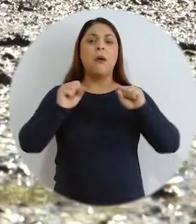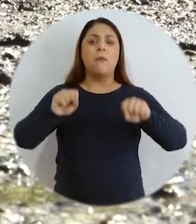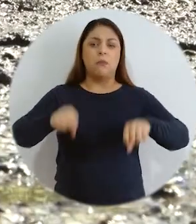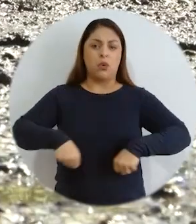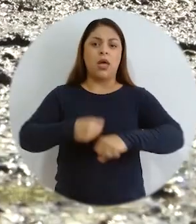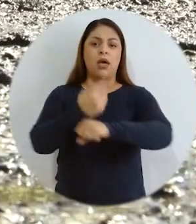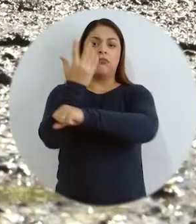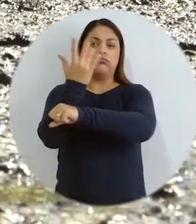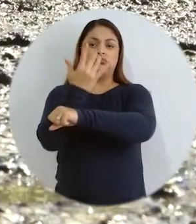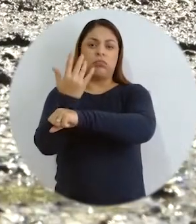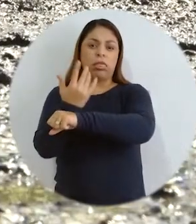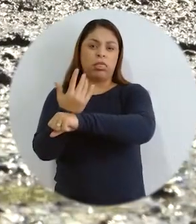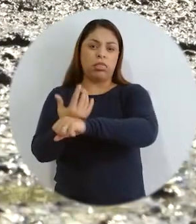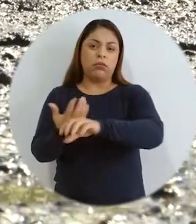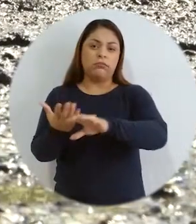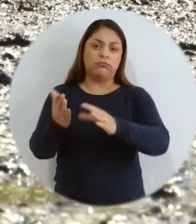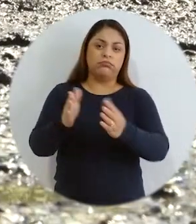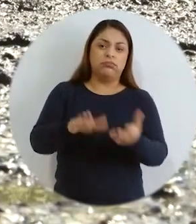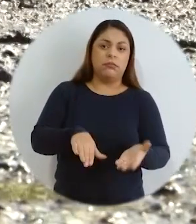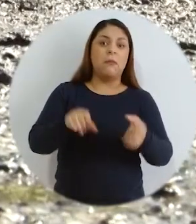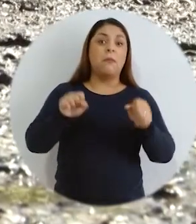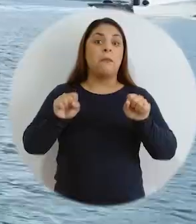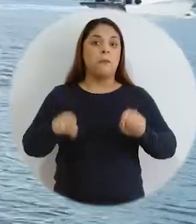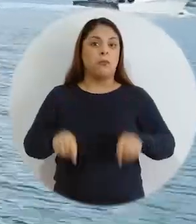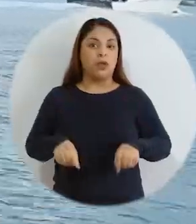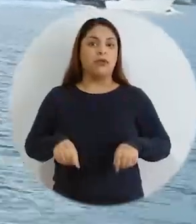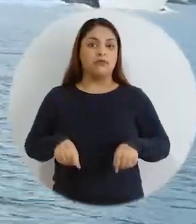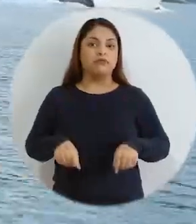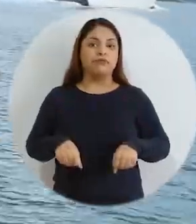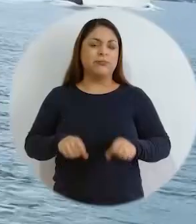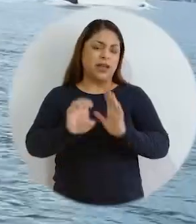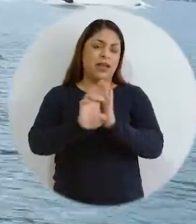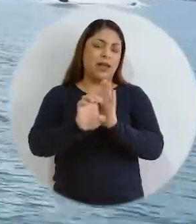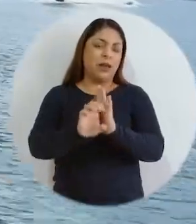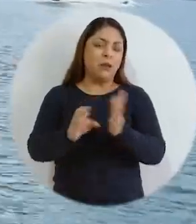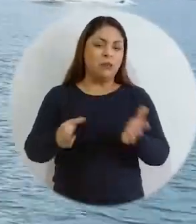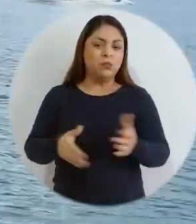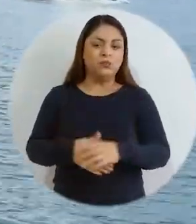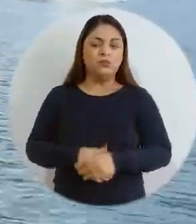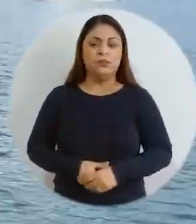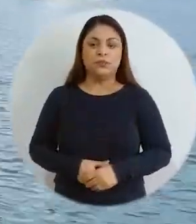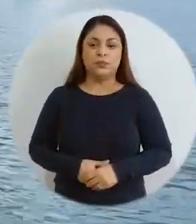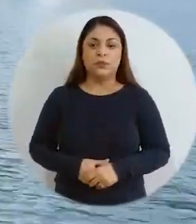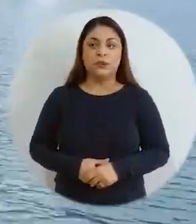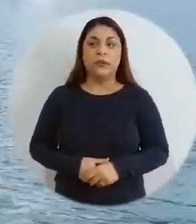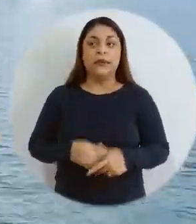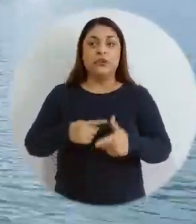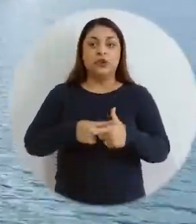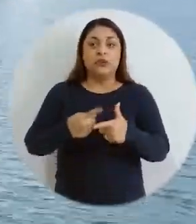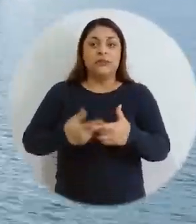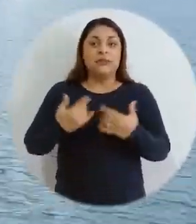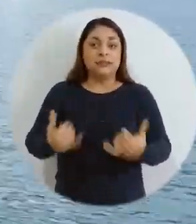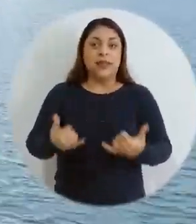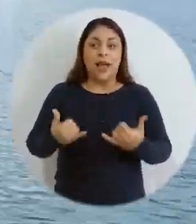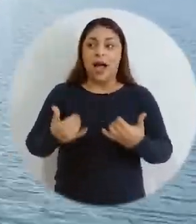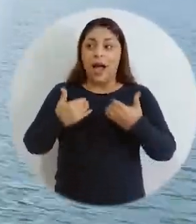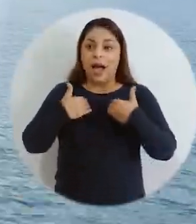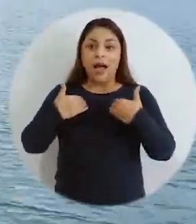ejemplo, puedan morir. Claro. ¿Verdad? Solo para darles un ejemplo. Entonces, empezamos con